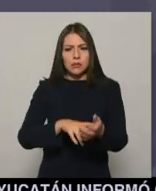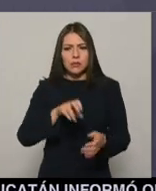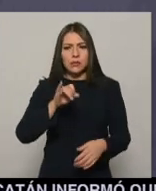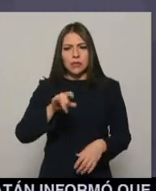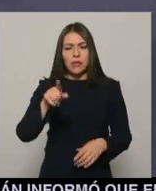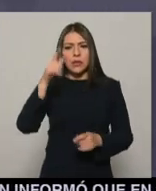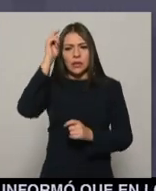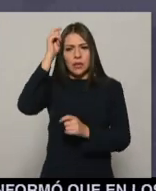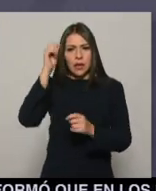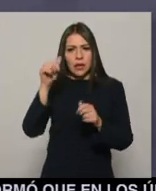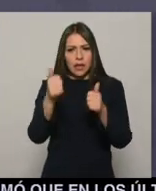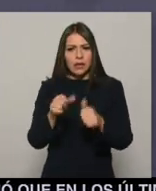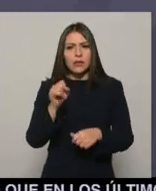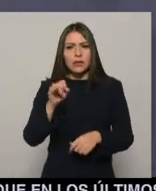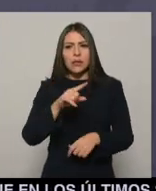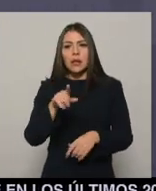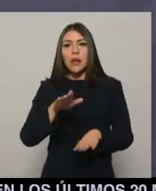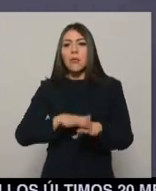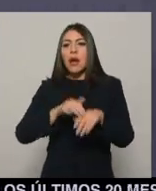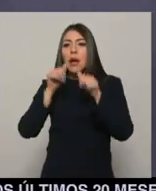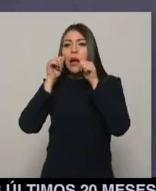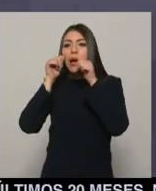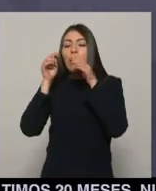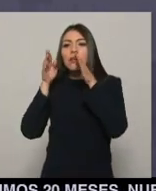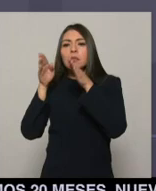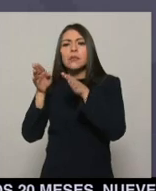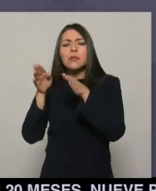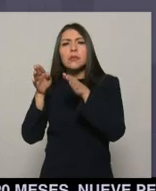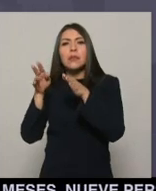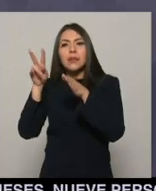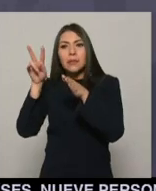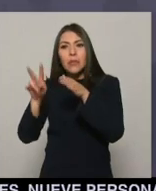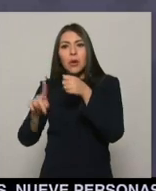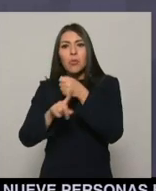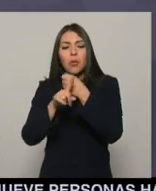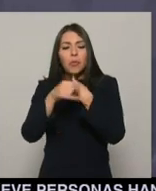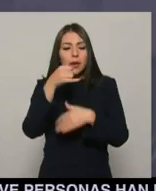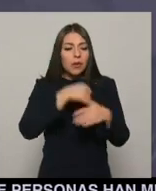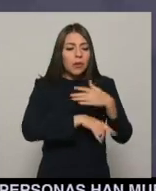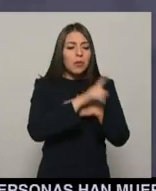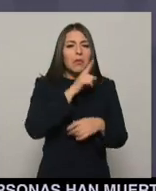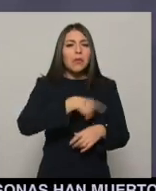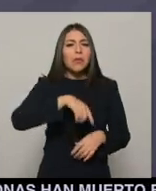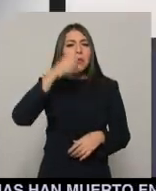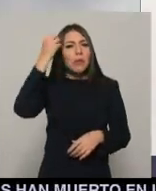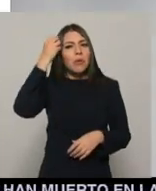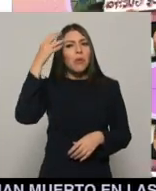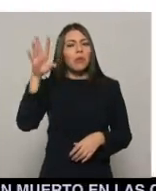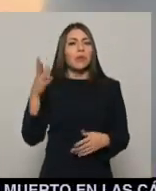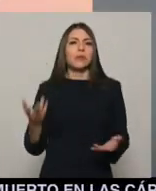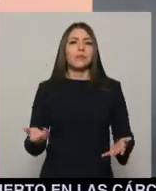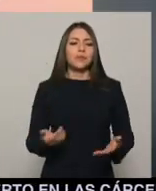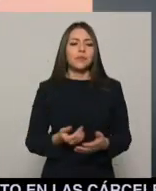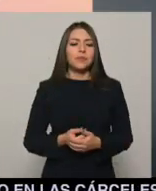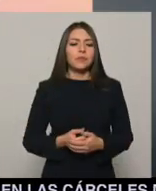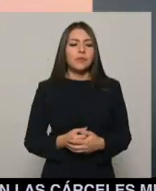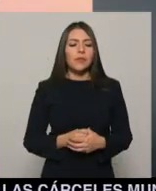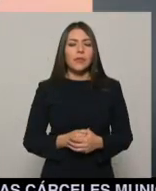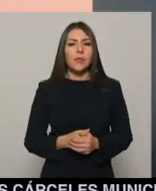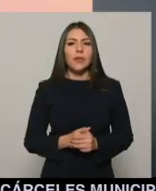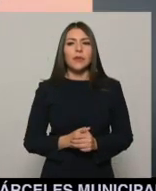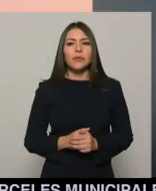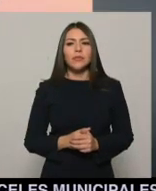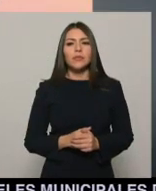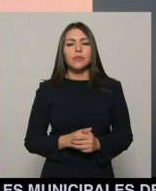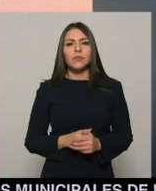monumento artístico, pero que también se le estaba olvidando el problema de fondo. ¿Cómo lo vamos a solucionar? ¿Cómo la federación